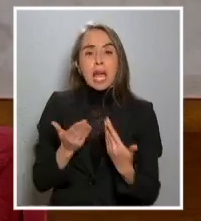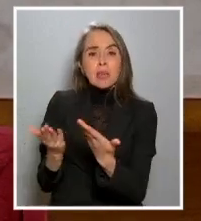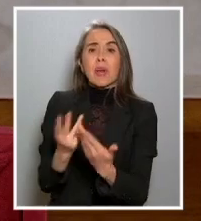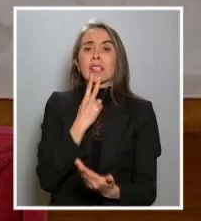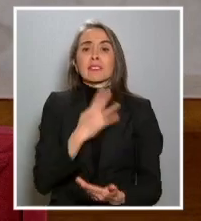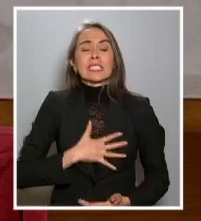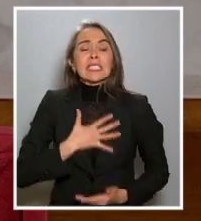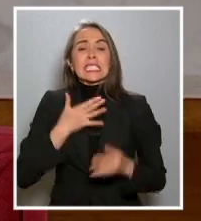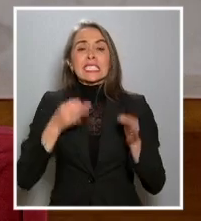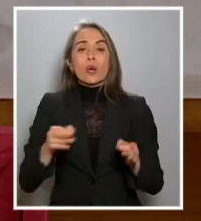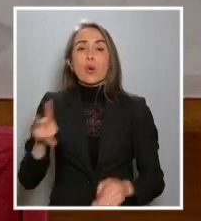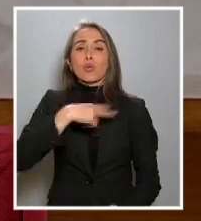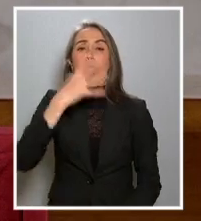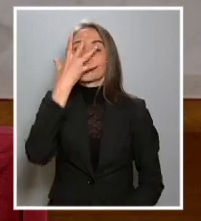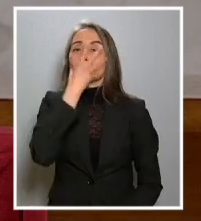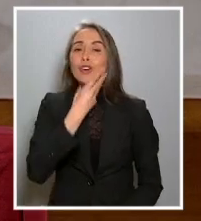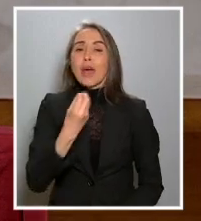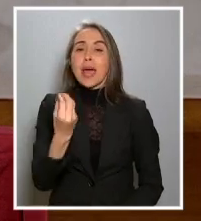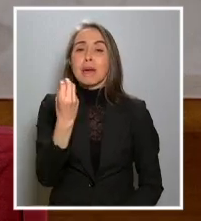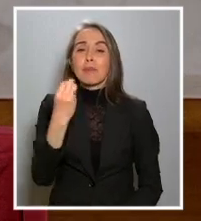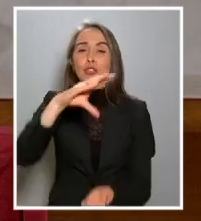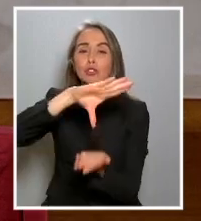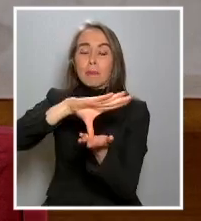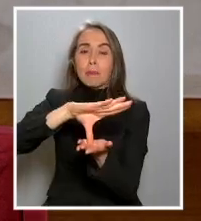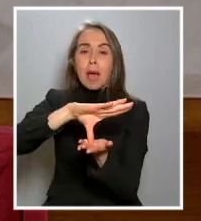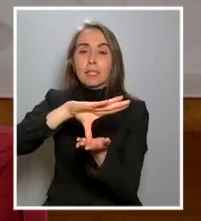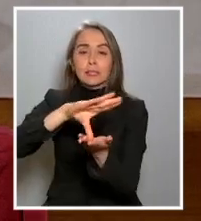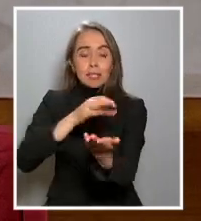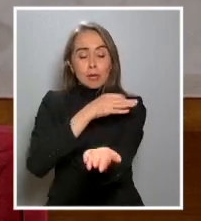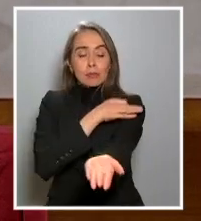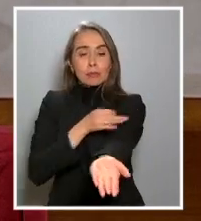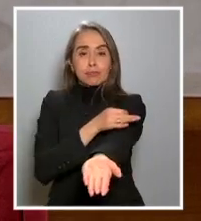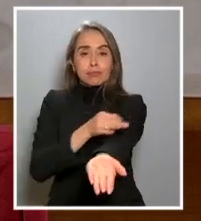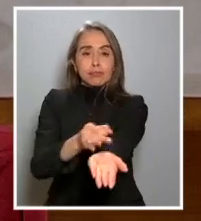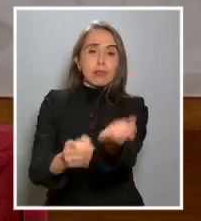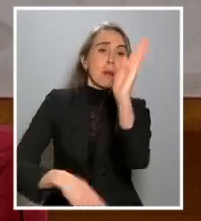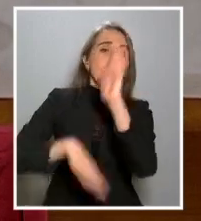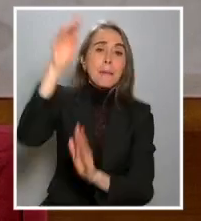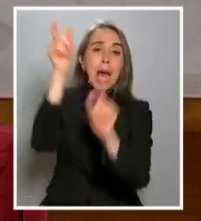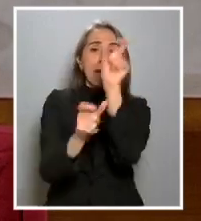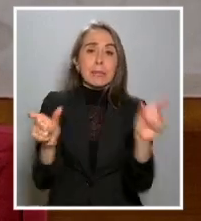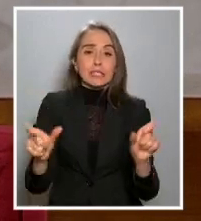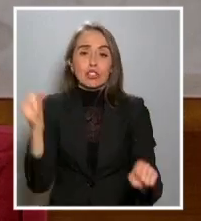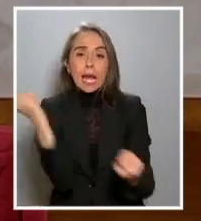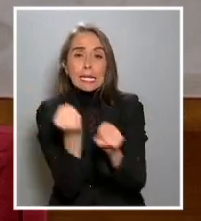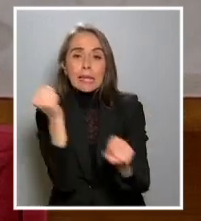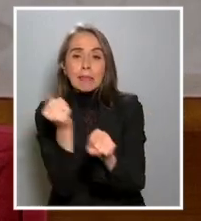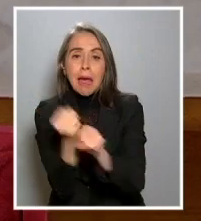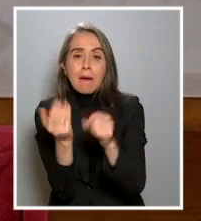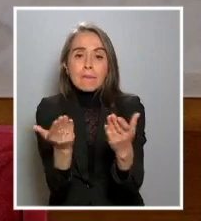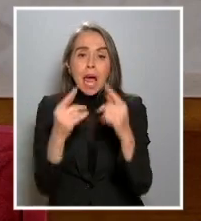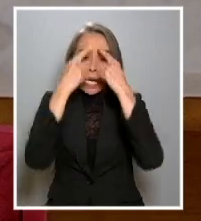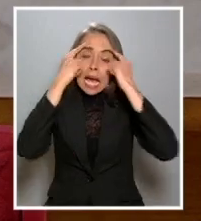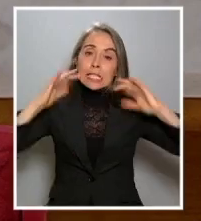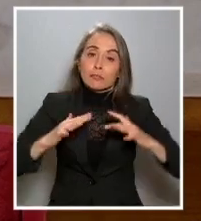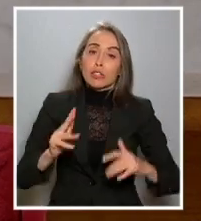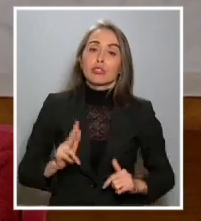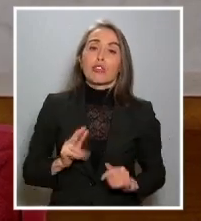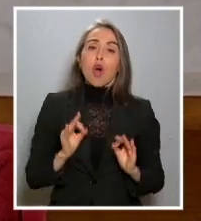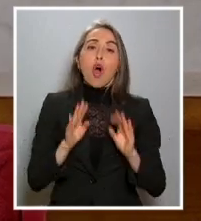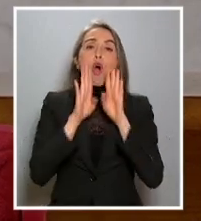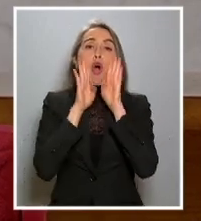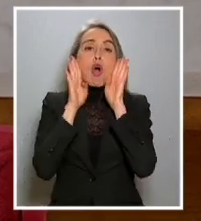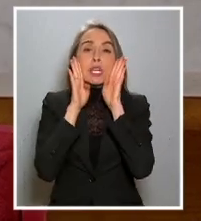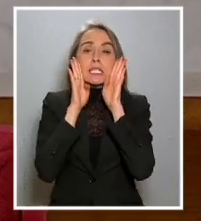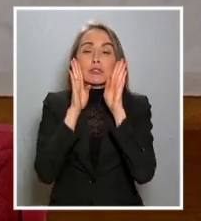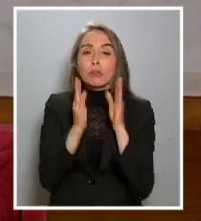habitar en nuestro hermoso país, compuesto en su gran y abrumadora mayoría por gente trabajadora, esforzada y honesta,